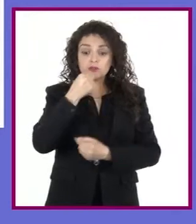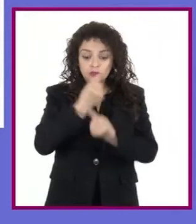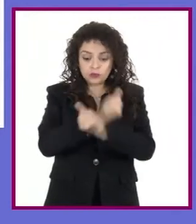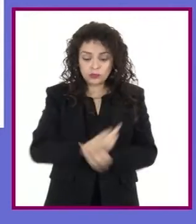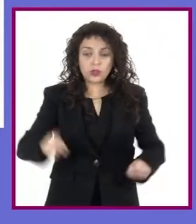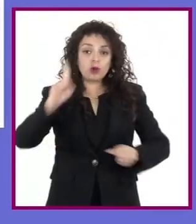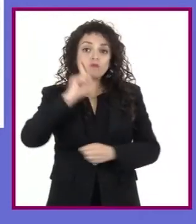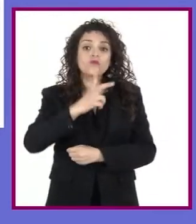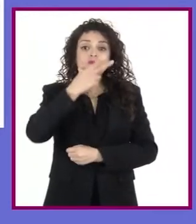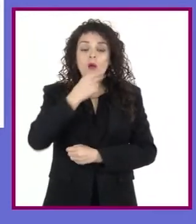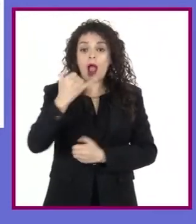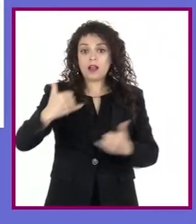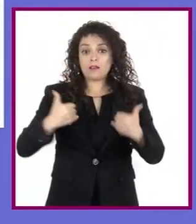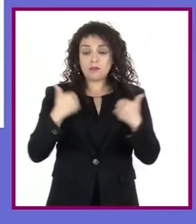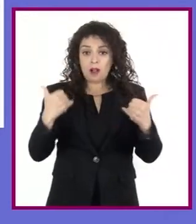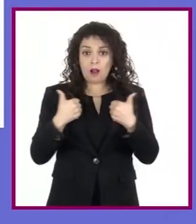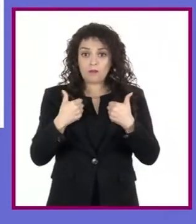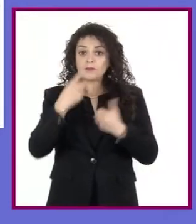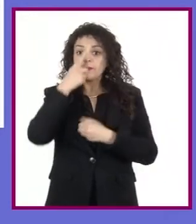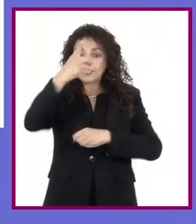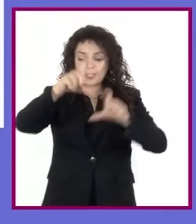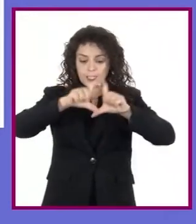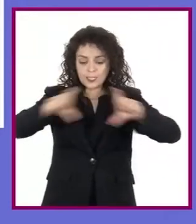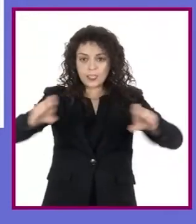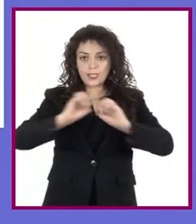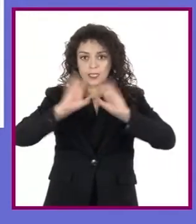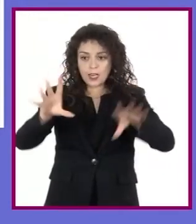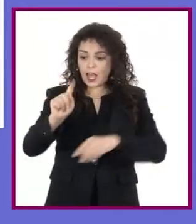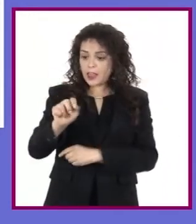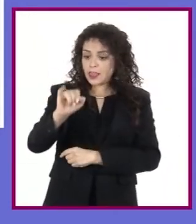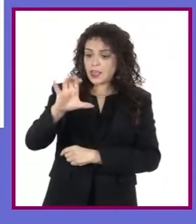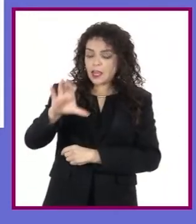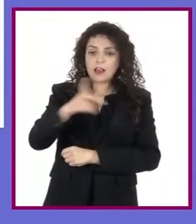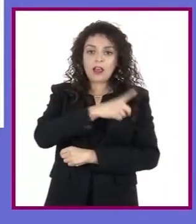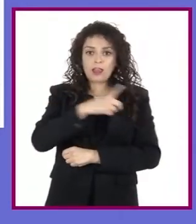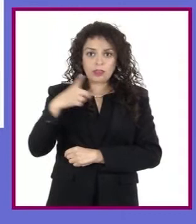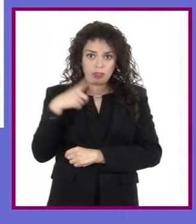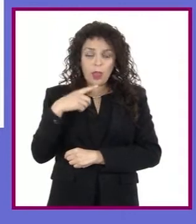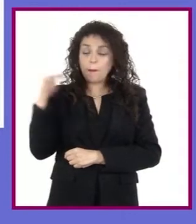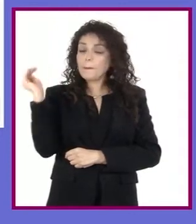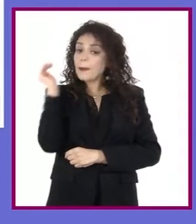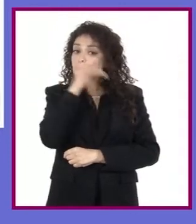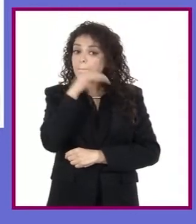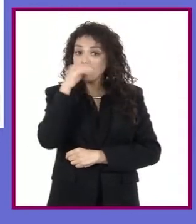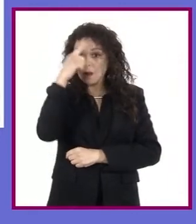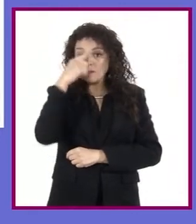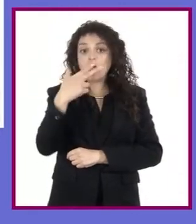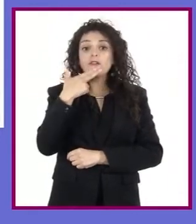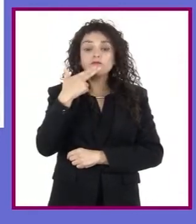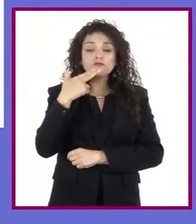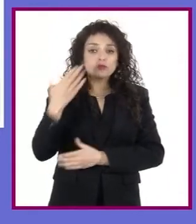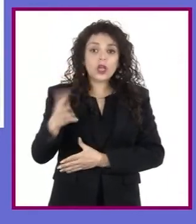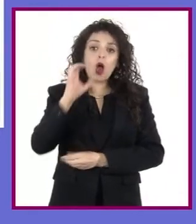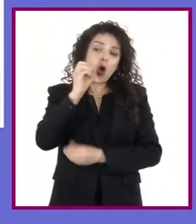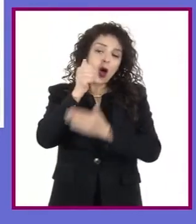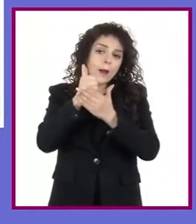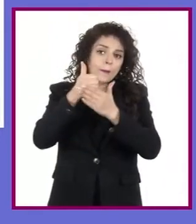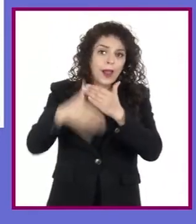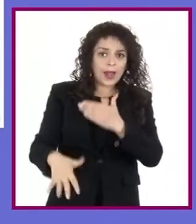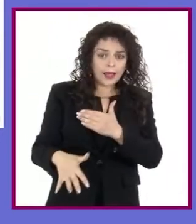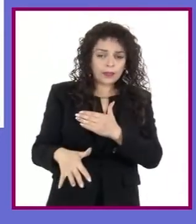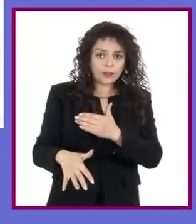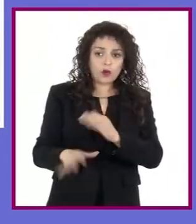niños y adolescentes, se subraya que las TIC deben estar disponibles gratuitamente o a bajo costo, tanto